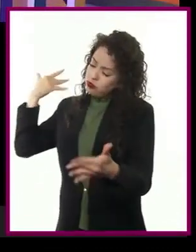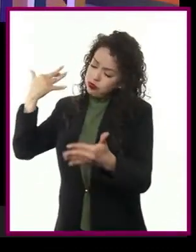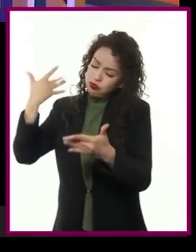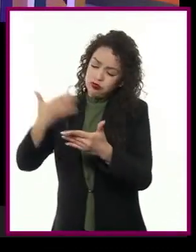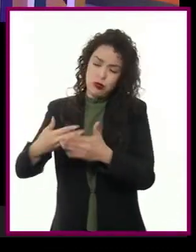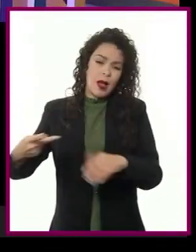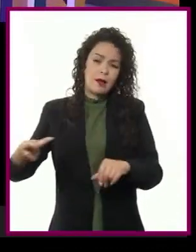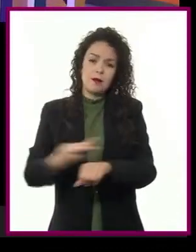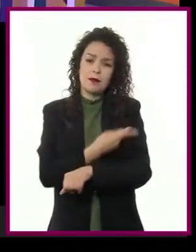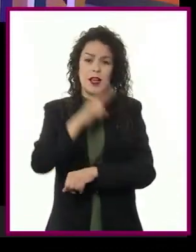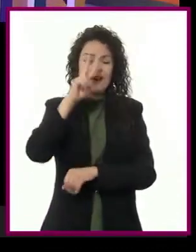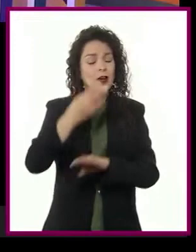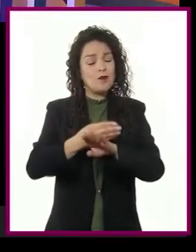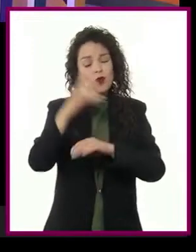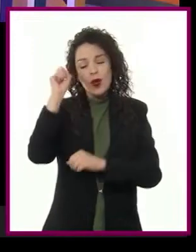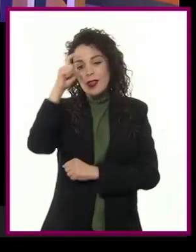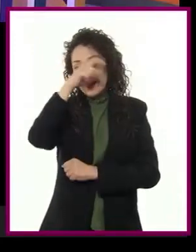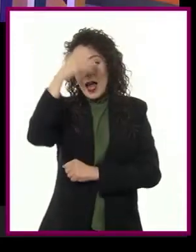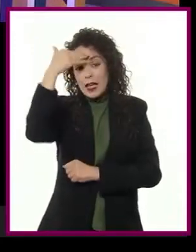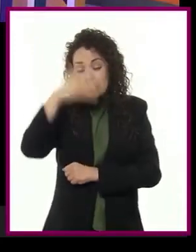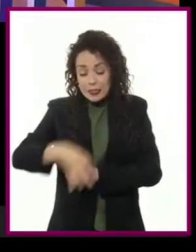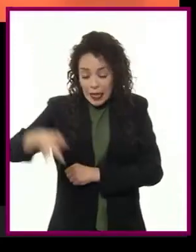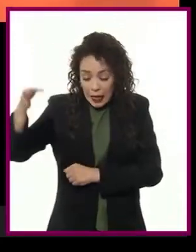exacta es un poco complicado.